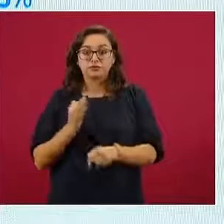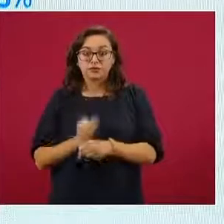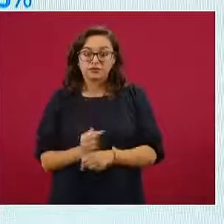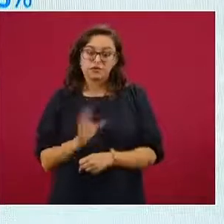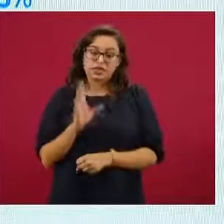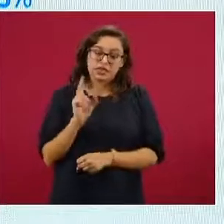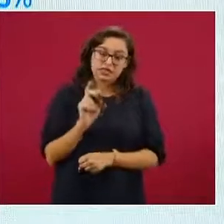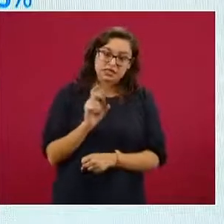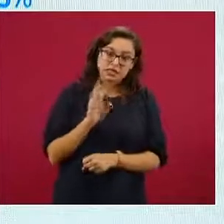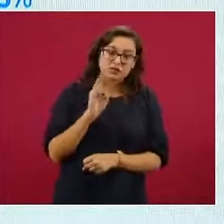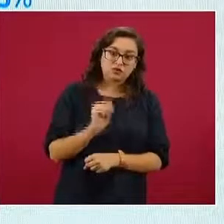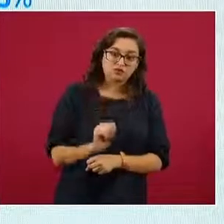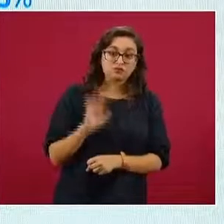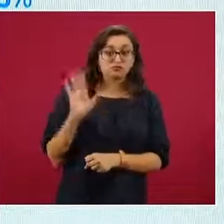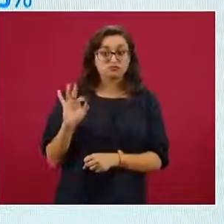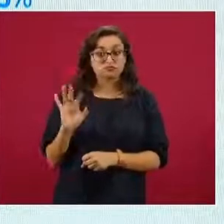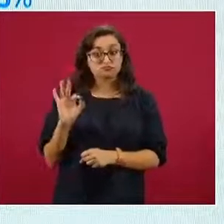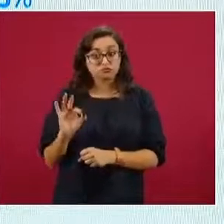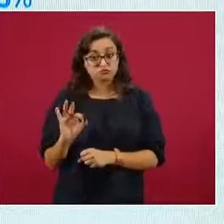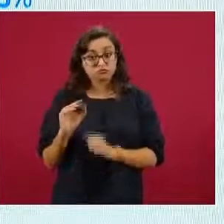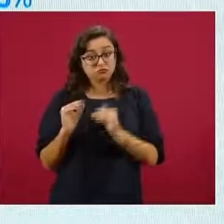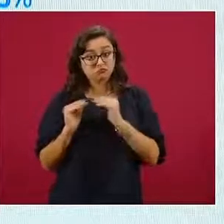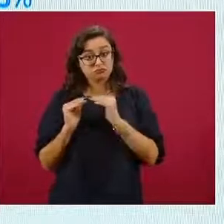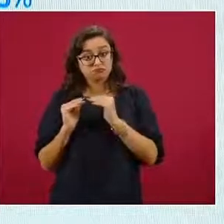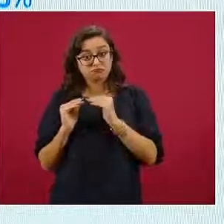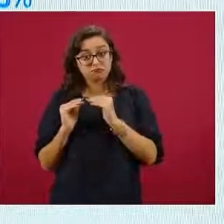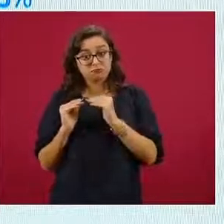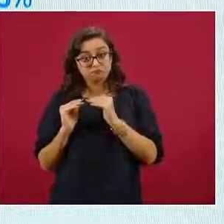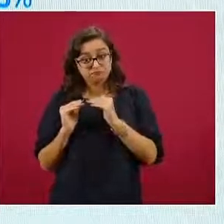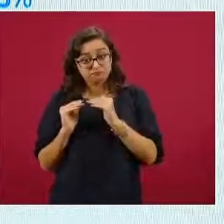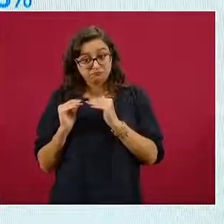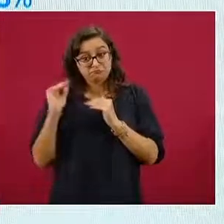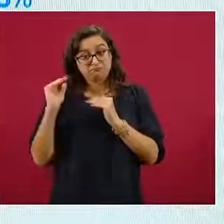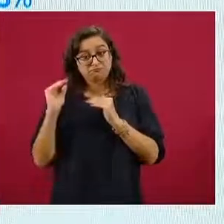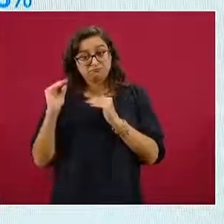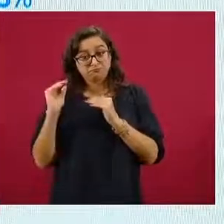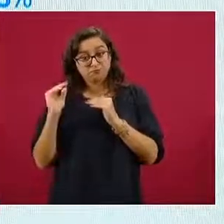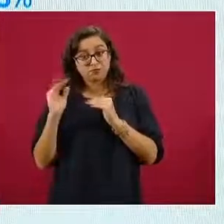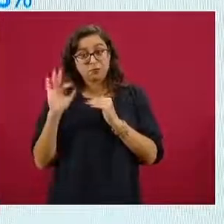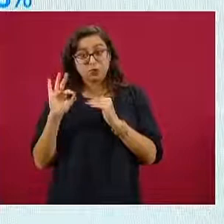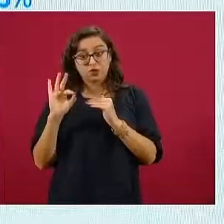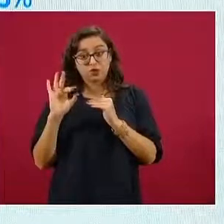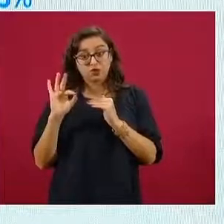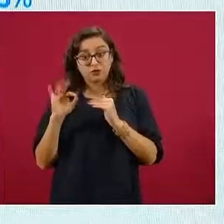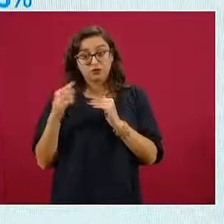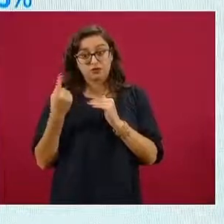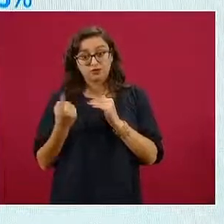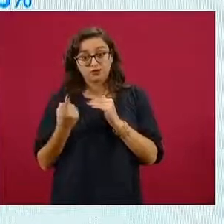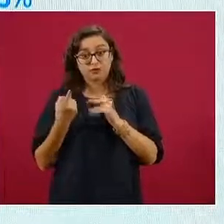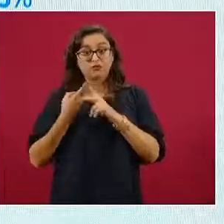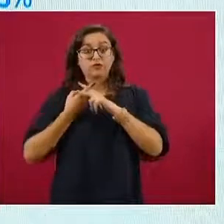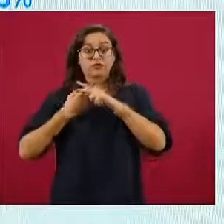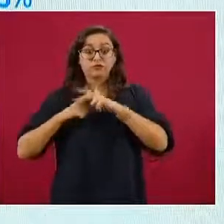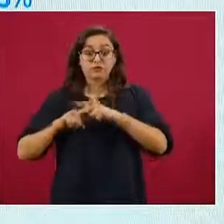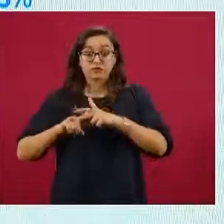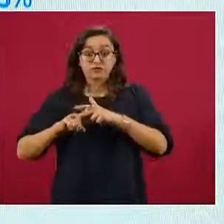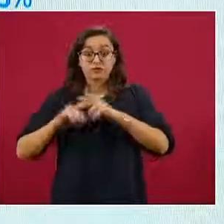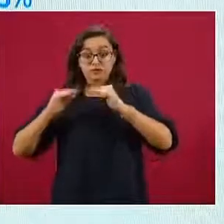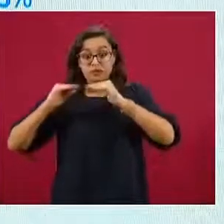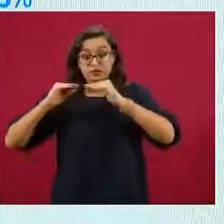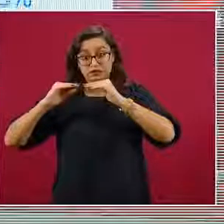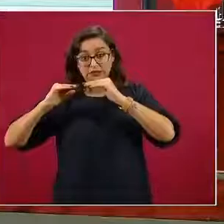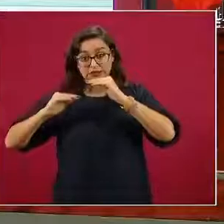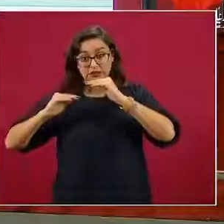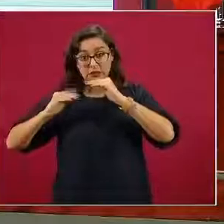la 40 y tuvimos un cambio muy pequeño, y ahora tenemos de la semana 40 a la 41, empezó la semana con una reducción de